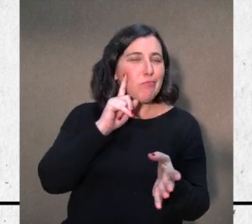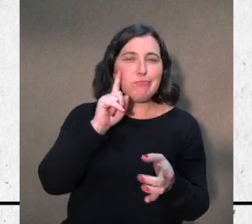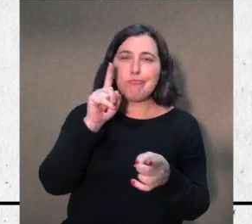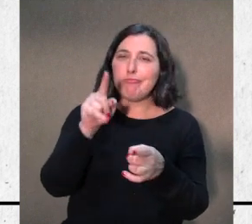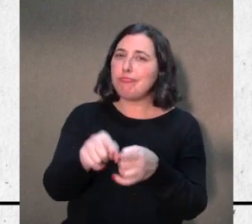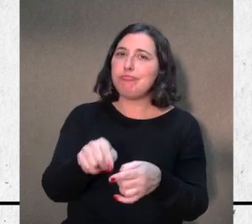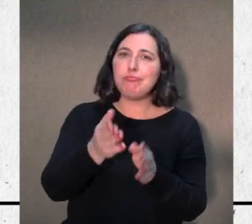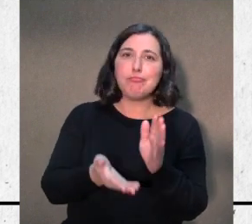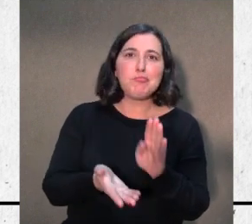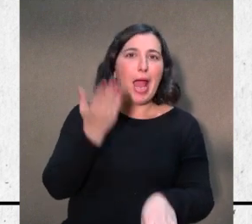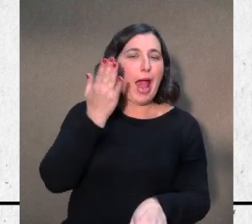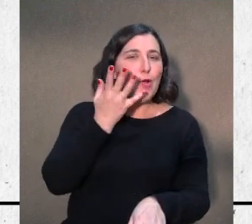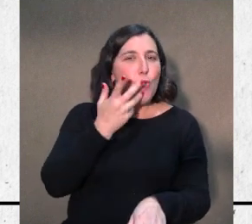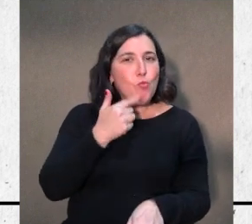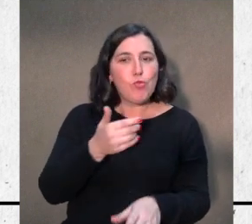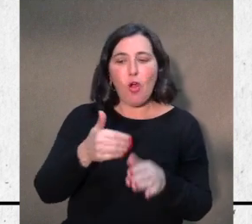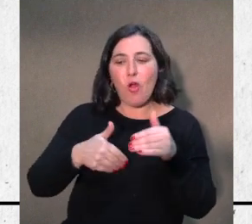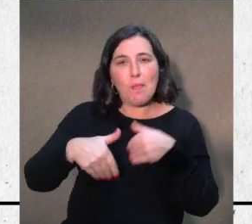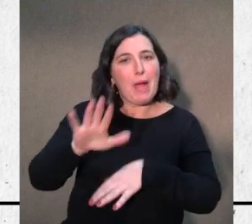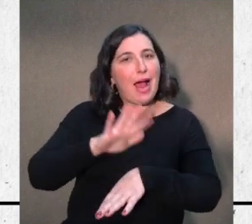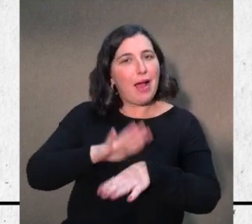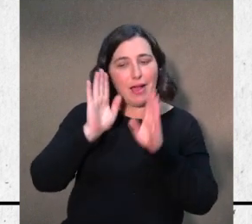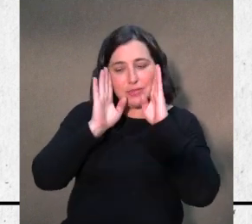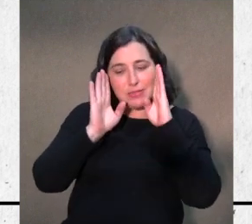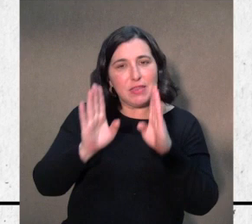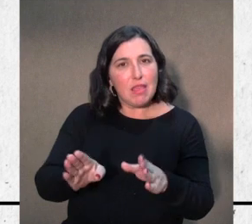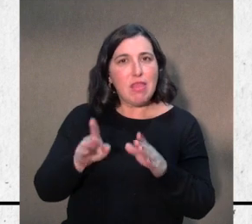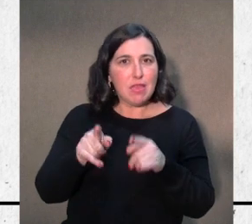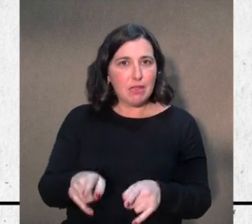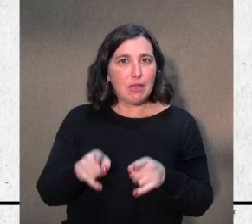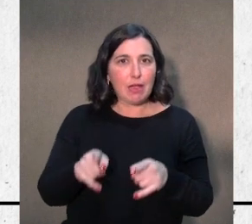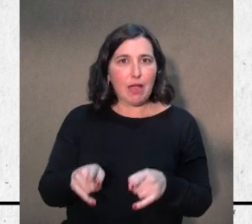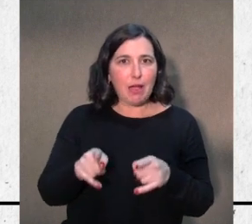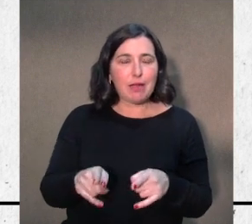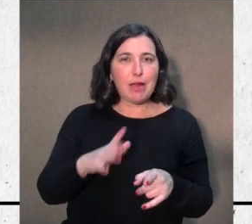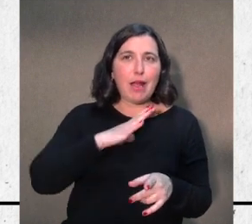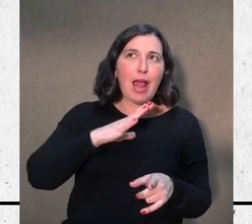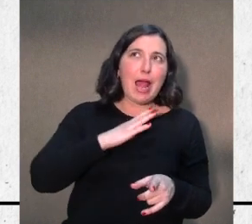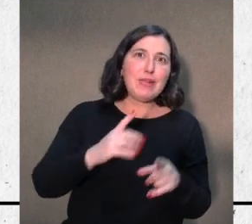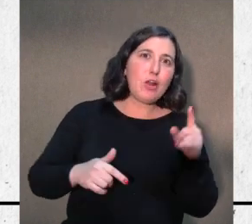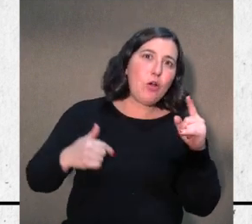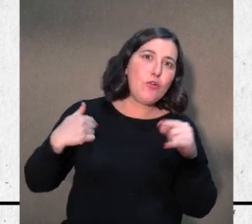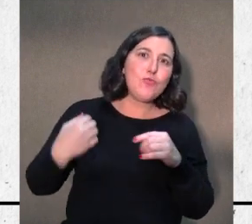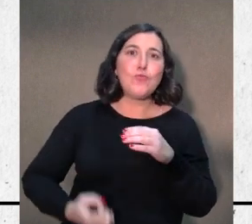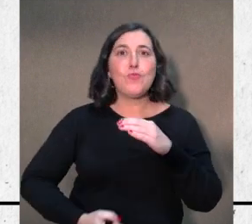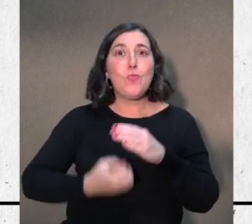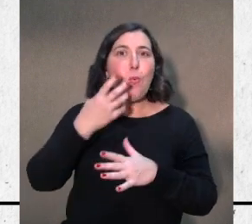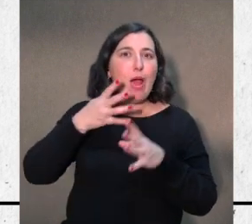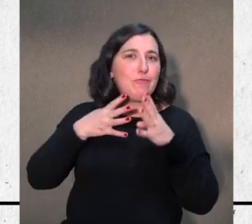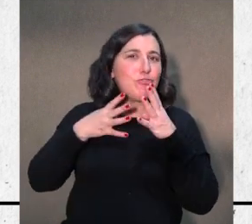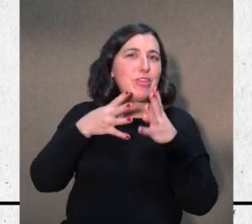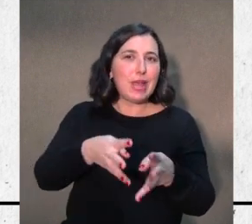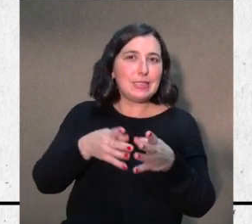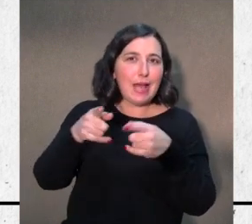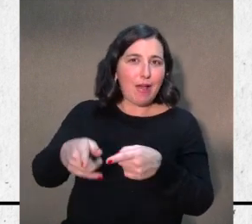también a tener otros desafíos, ¿no?, con el instrumento. Uno tiene momentos... bueno,